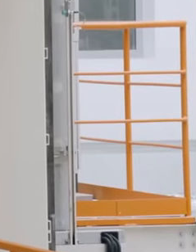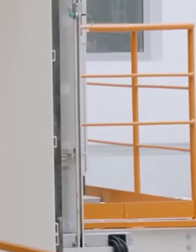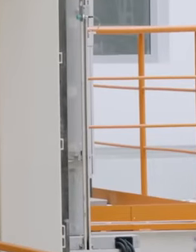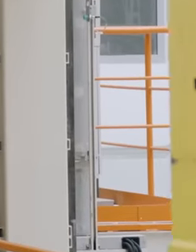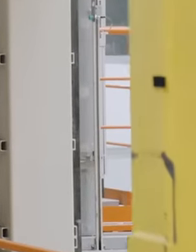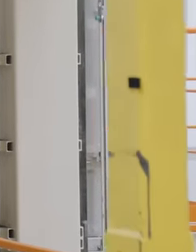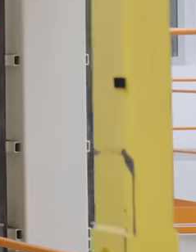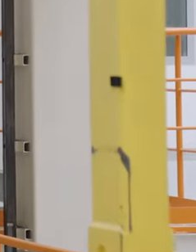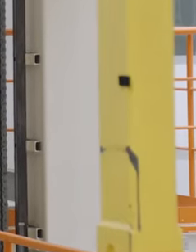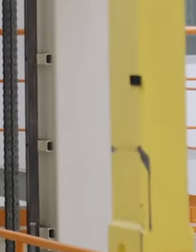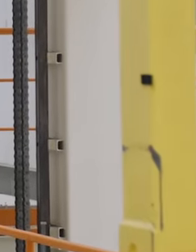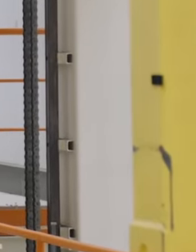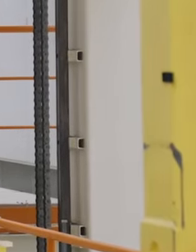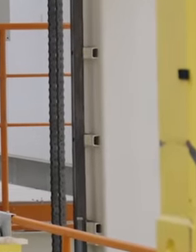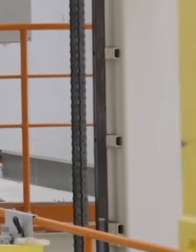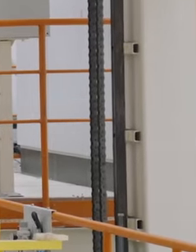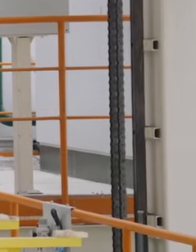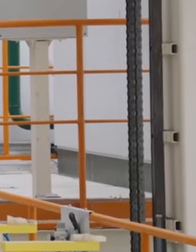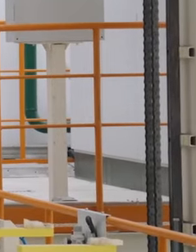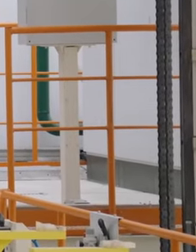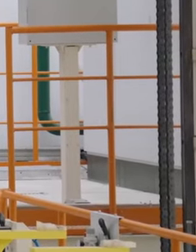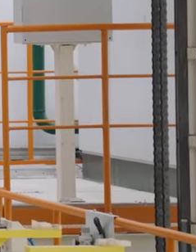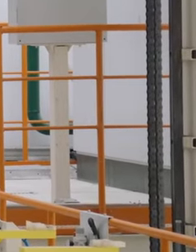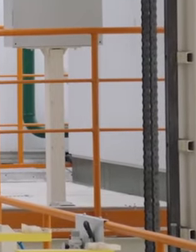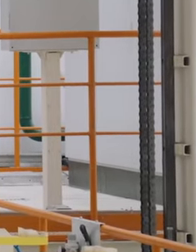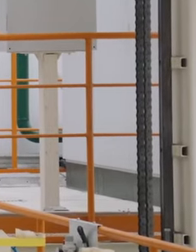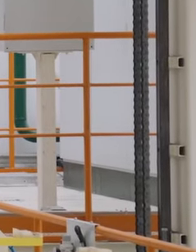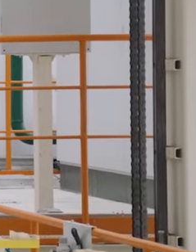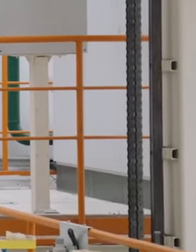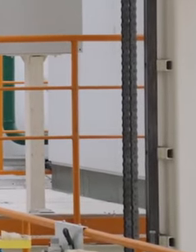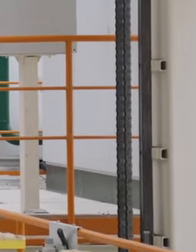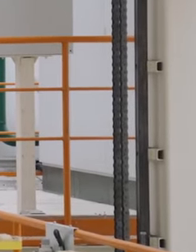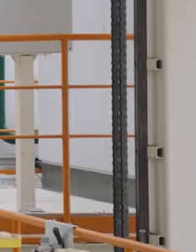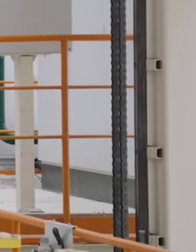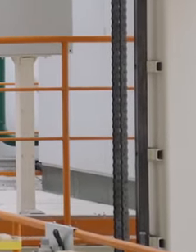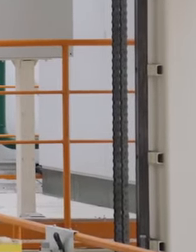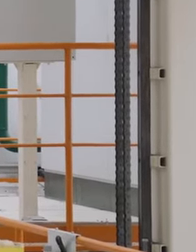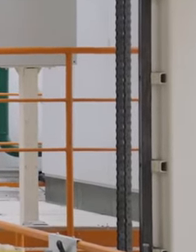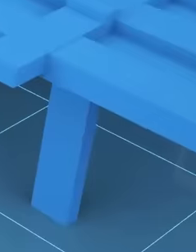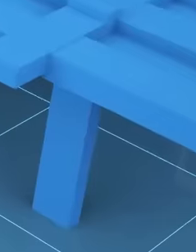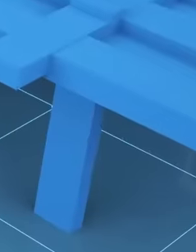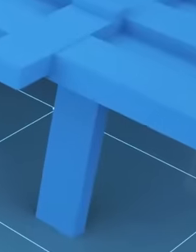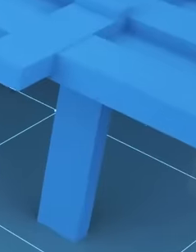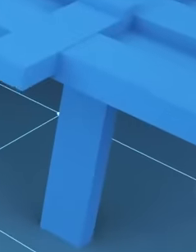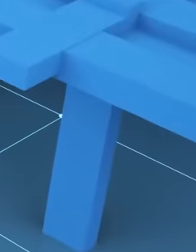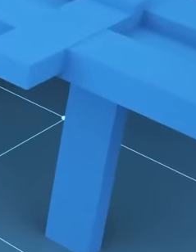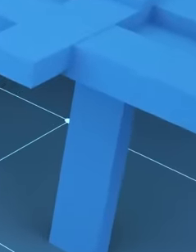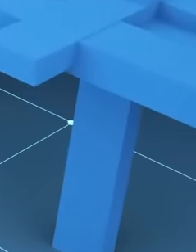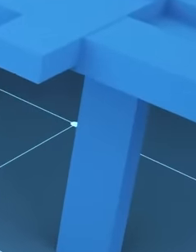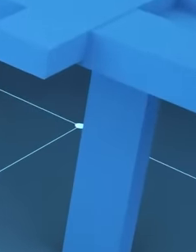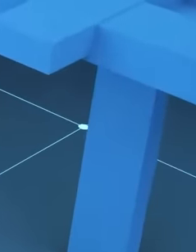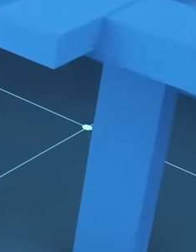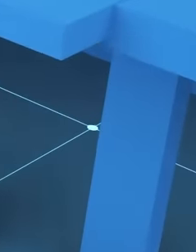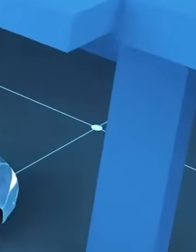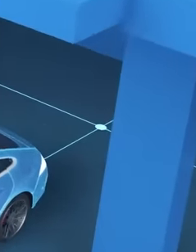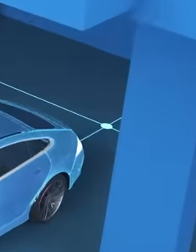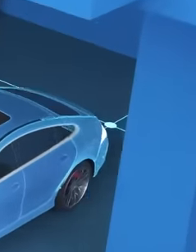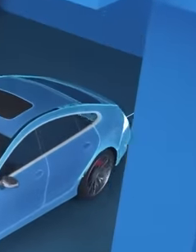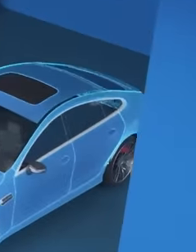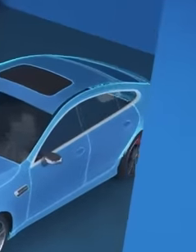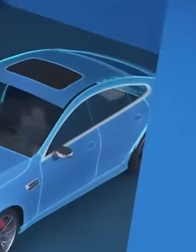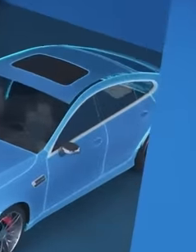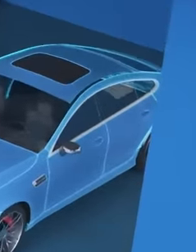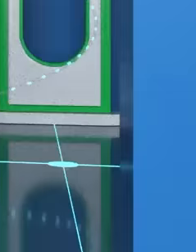proyecto, asegurando que la idea es hacer un auto compacto, barato, eléctrico, que pueda